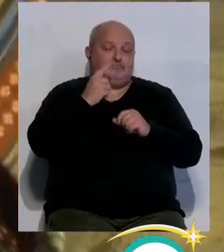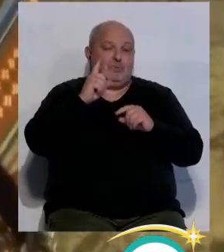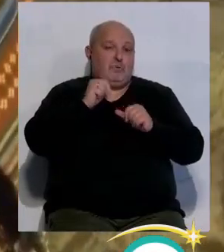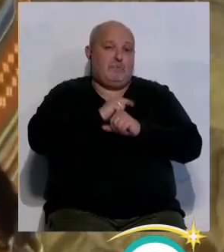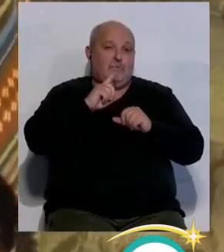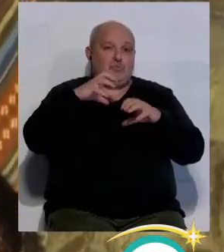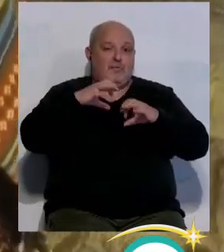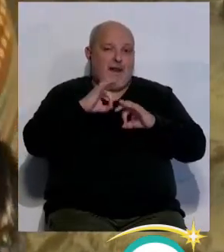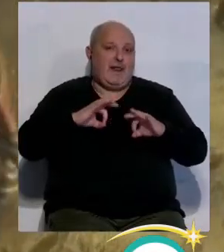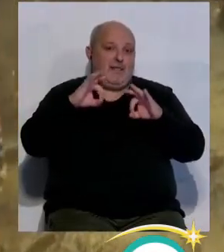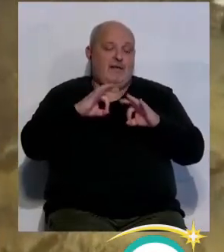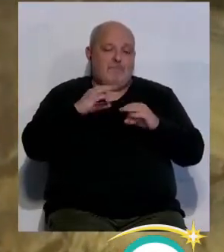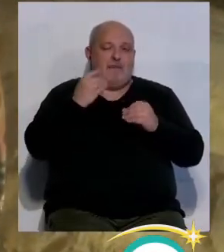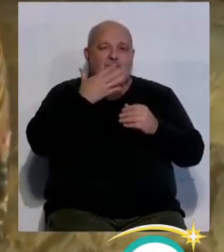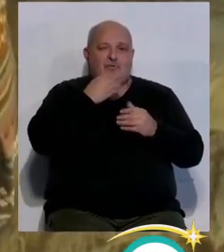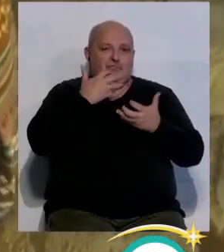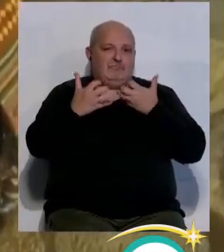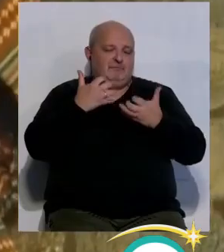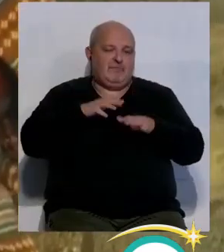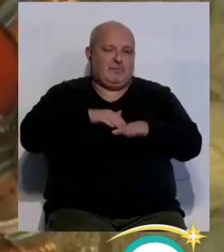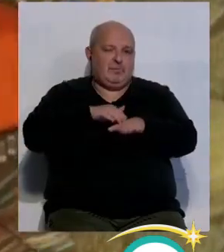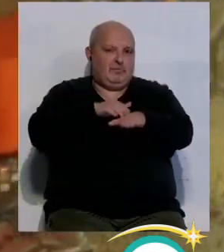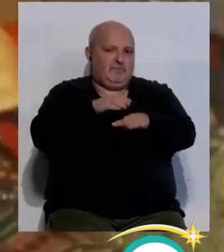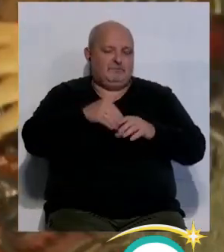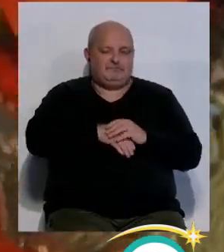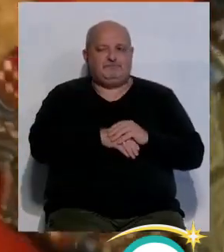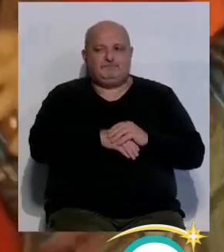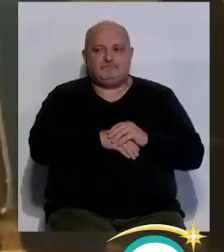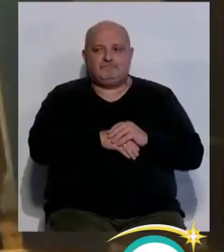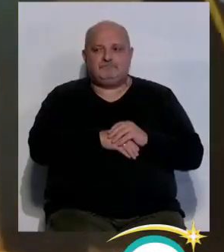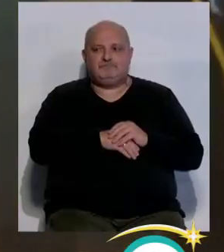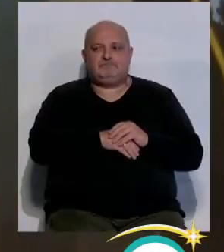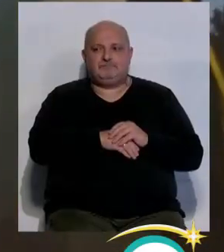que el cortejo pueda lucir más que nunca en la mágica jornada de Reyes.